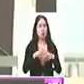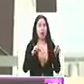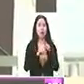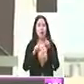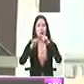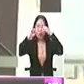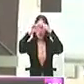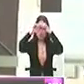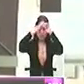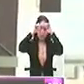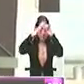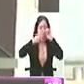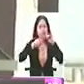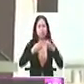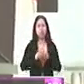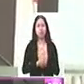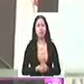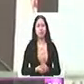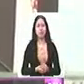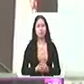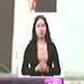neurológicas y de salud mental.